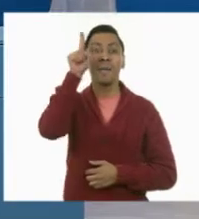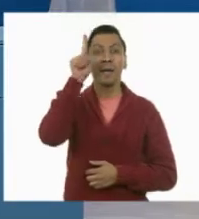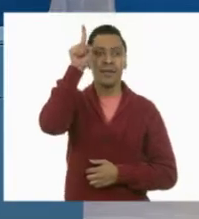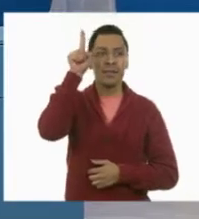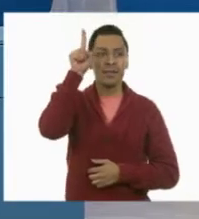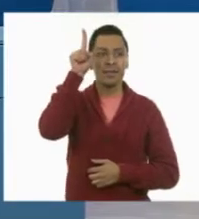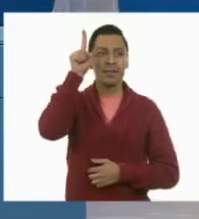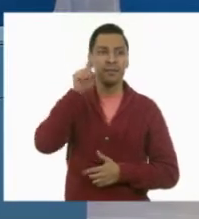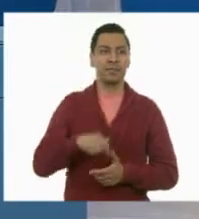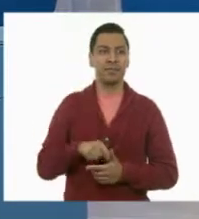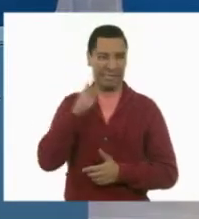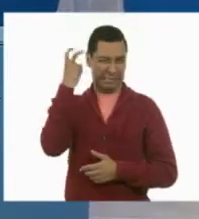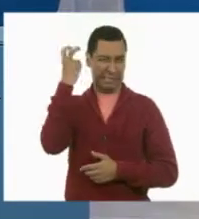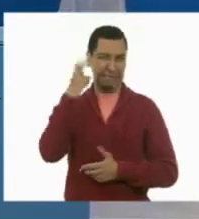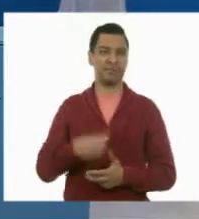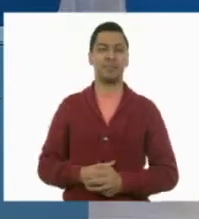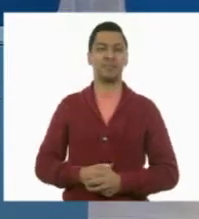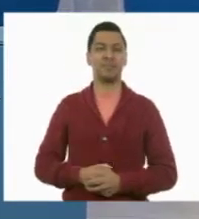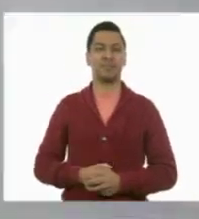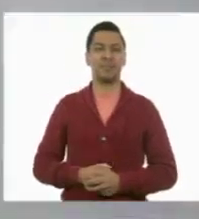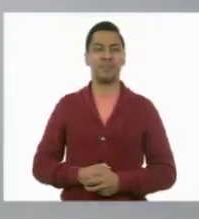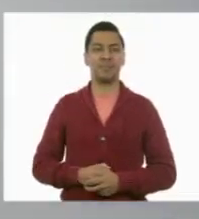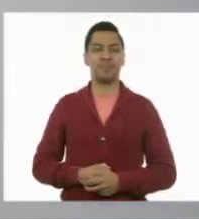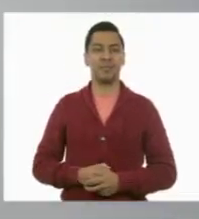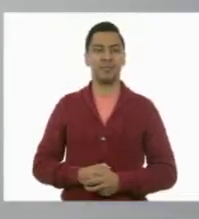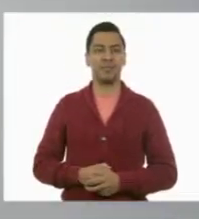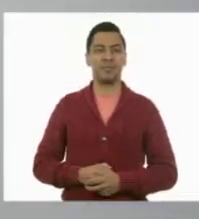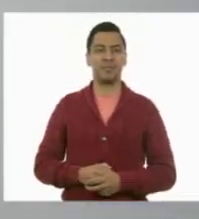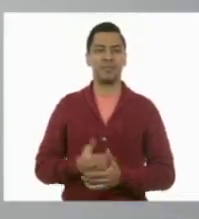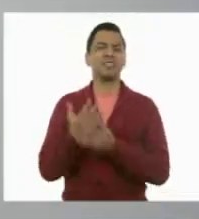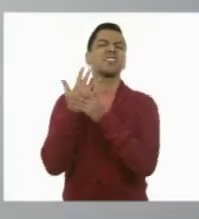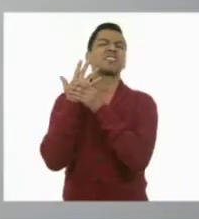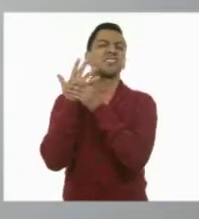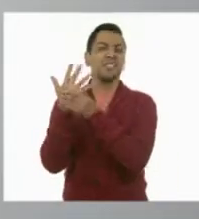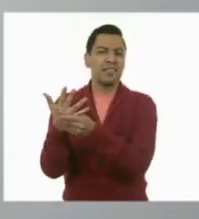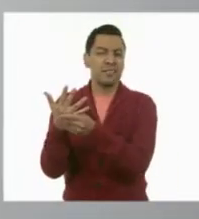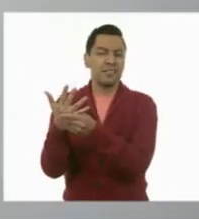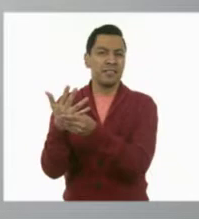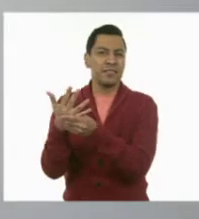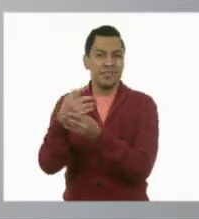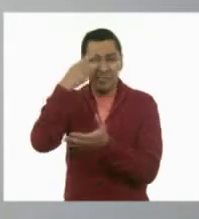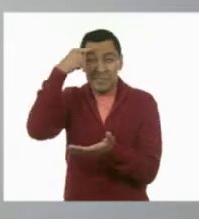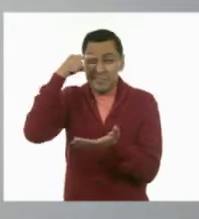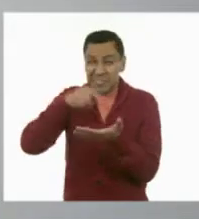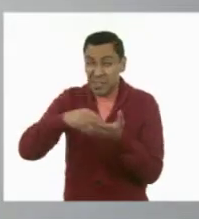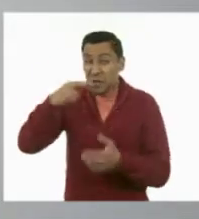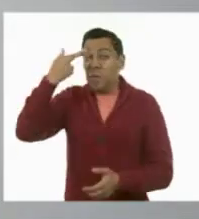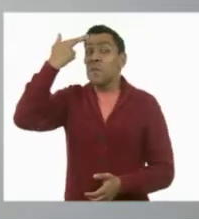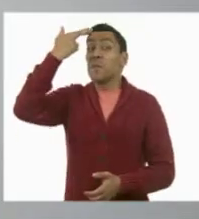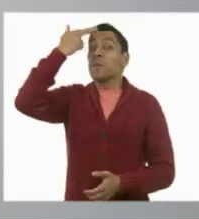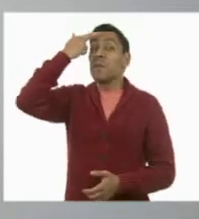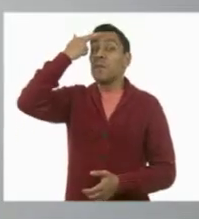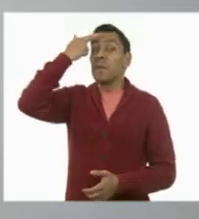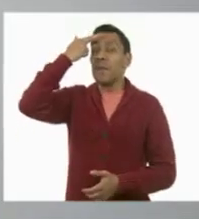que esa. Ajá. Y creo que me acuerdo.